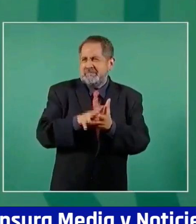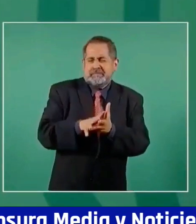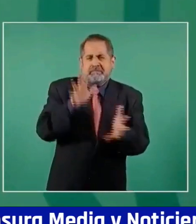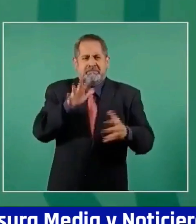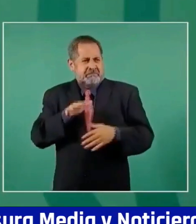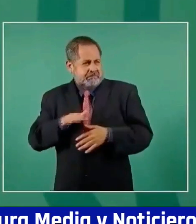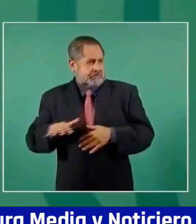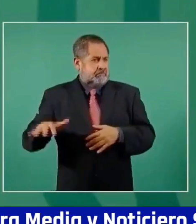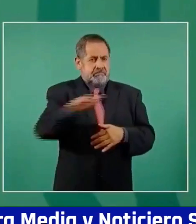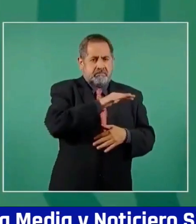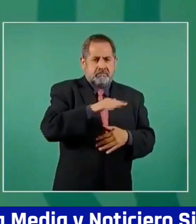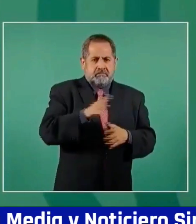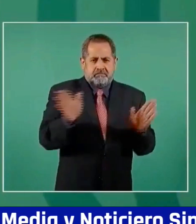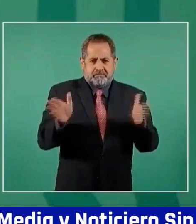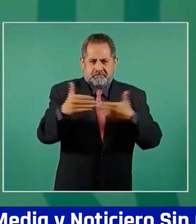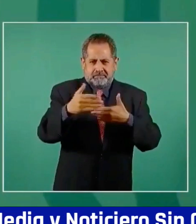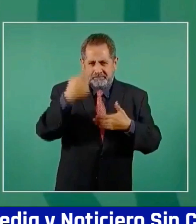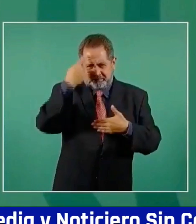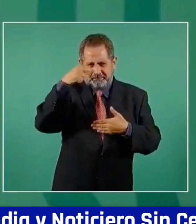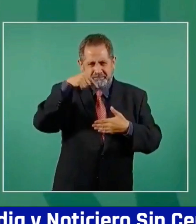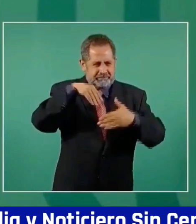las casillas.